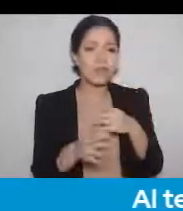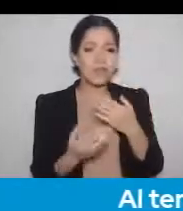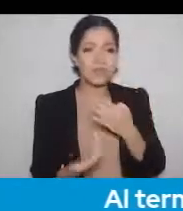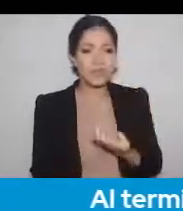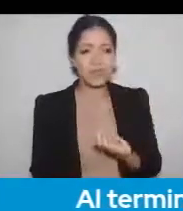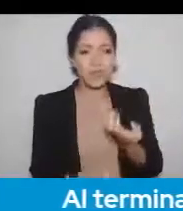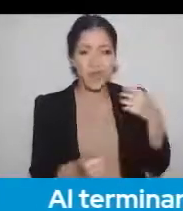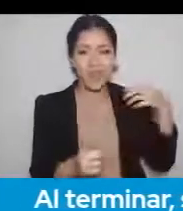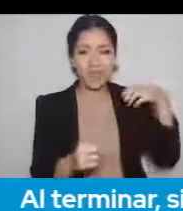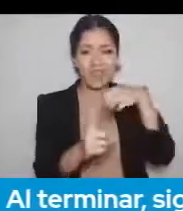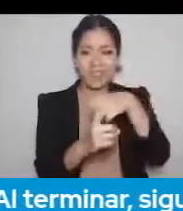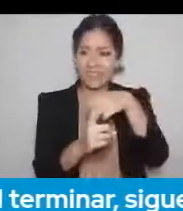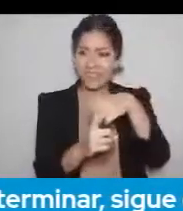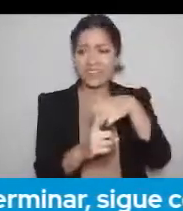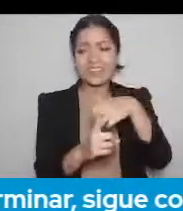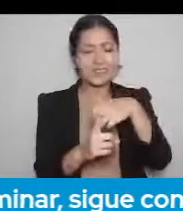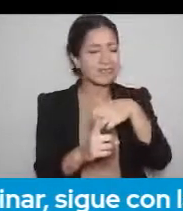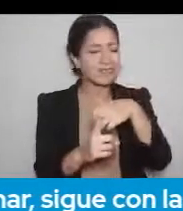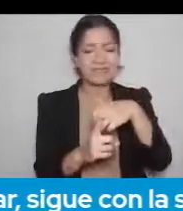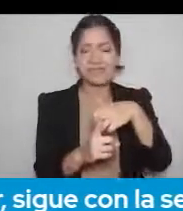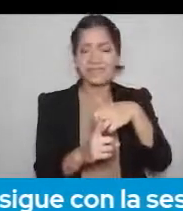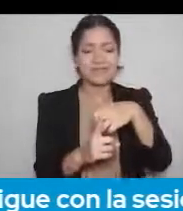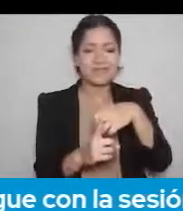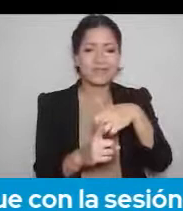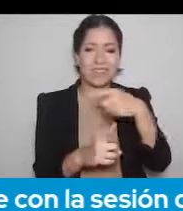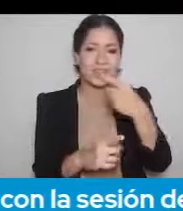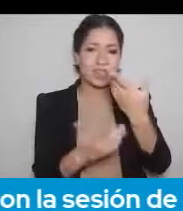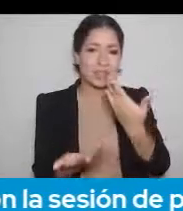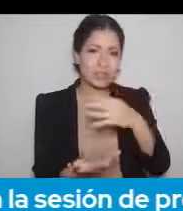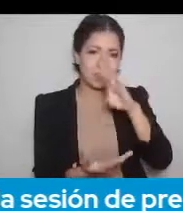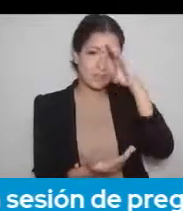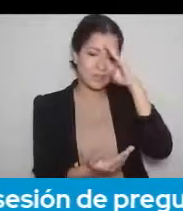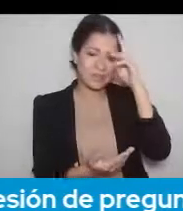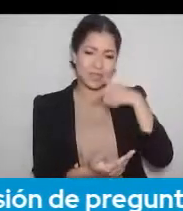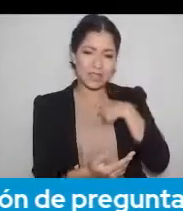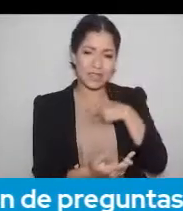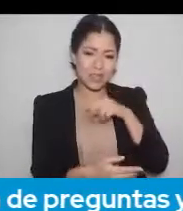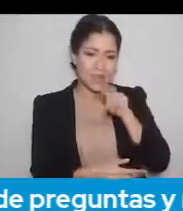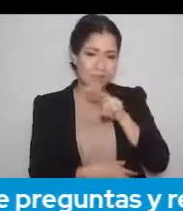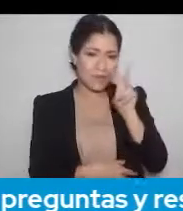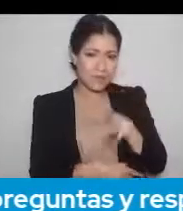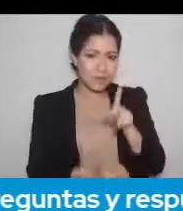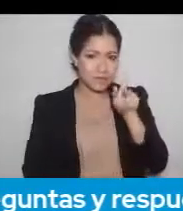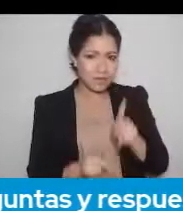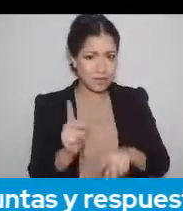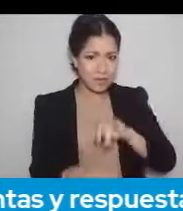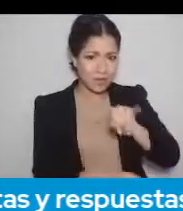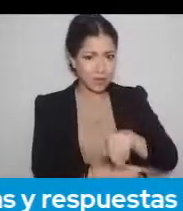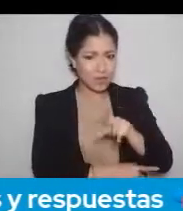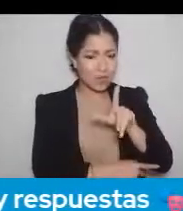¿También crees que hablé con Julio? ¡No hay cobertura!